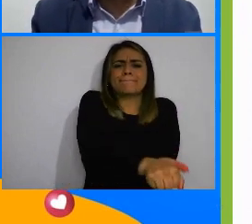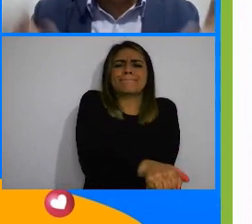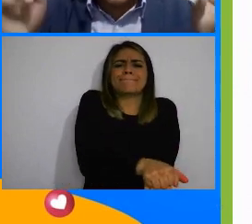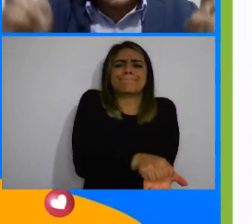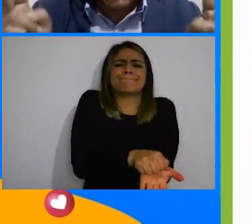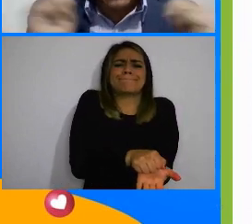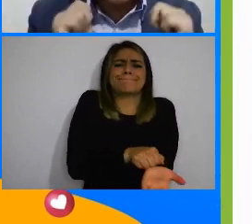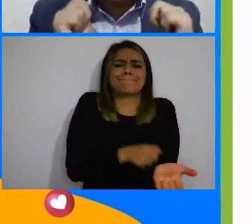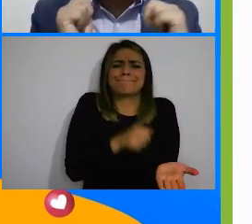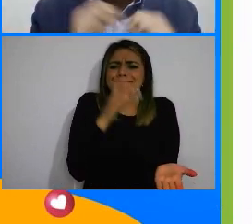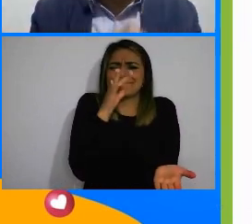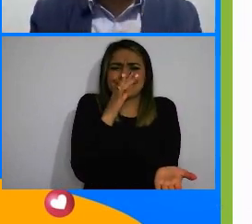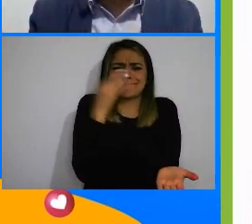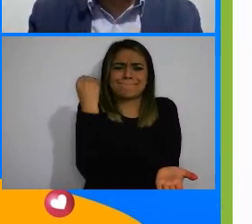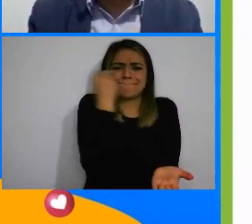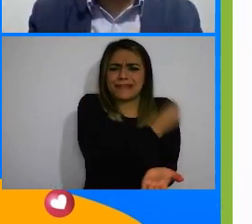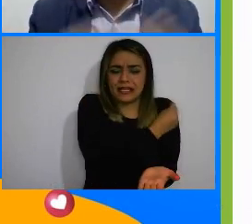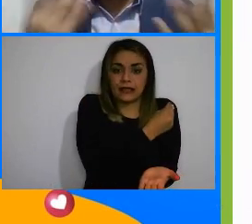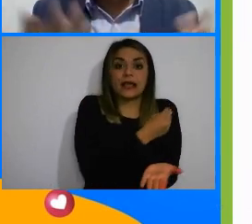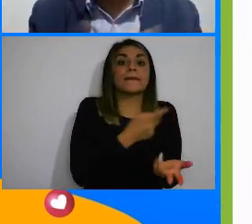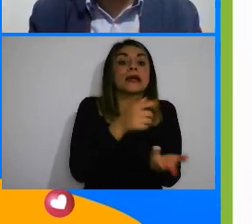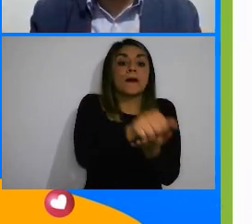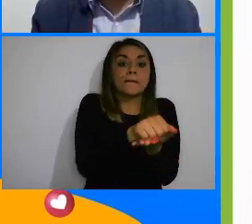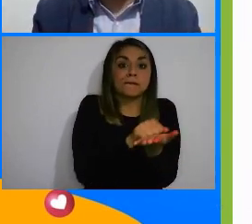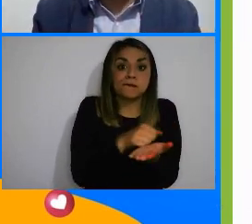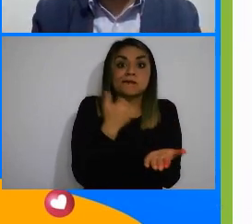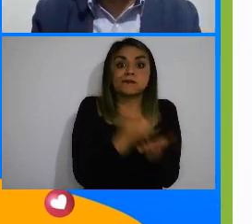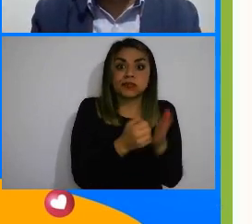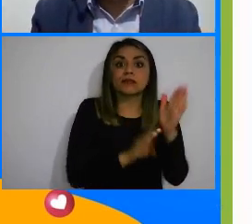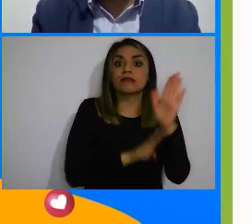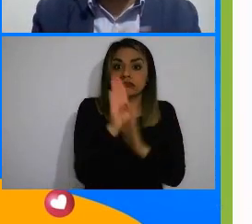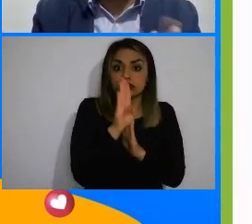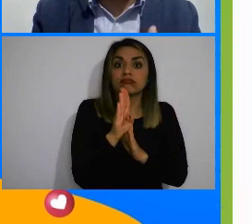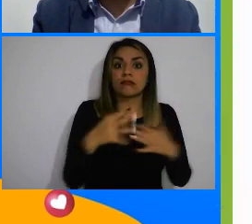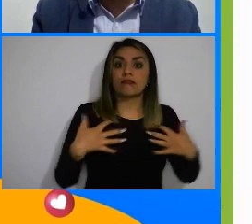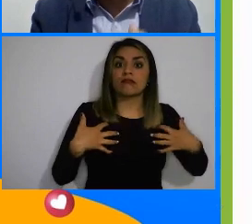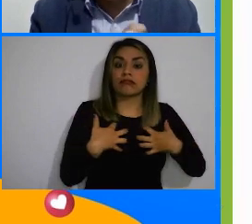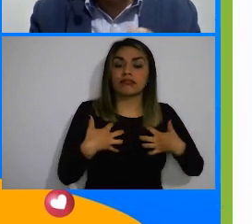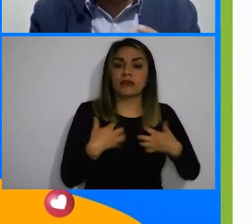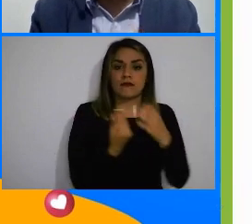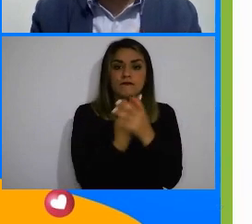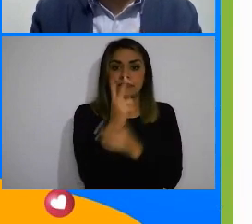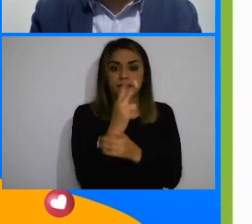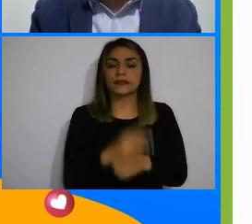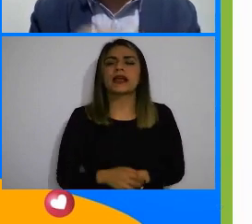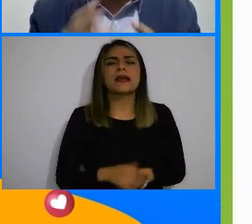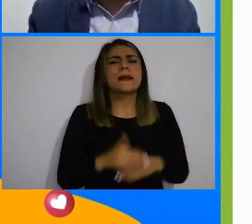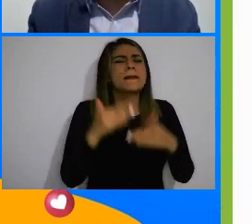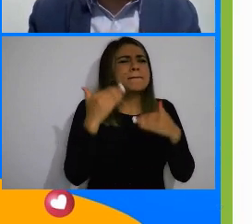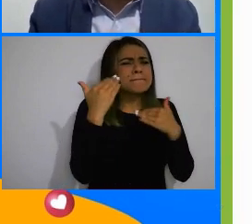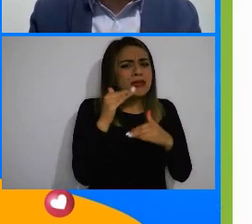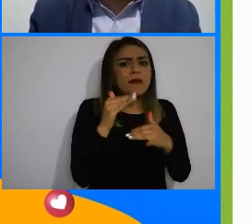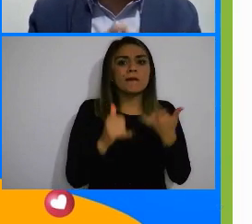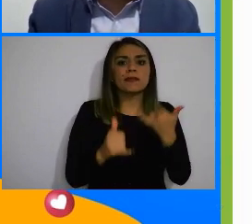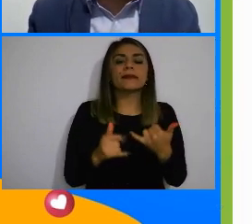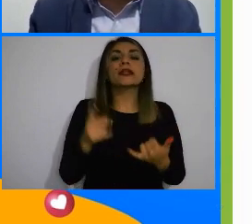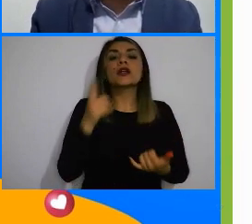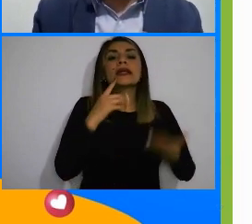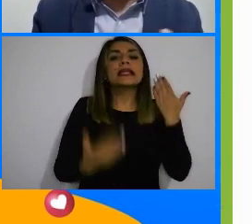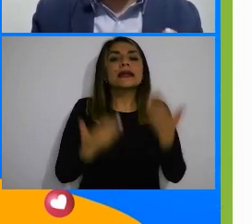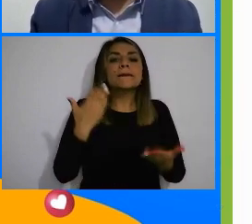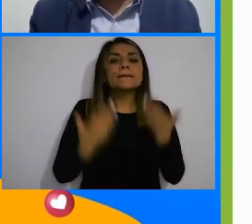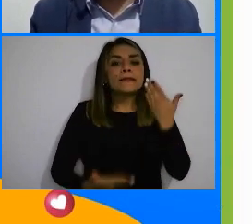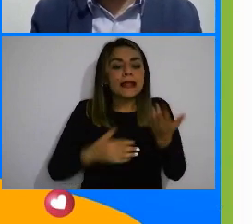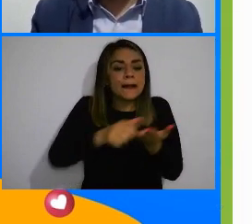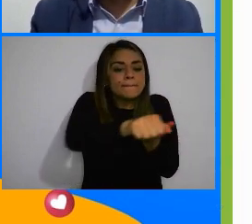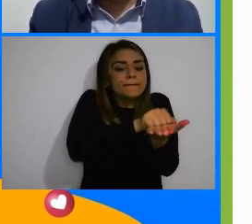¿sí? En teoría. Pero en los desiertos también hay desarrollo de fauna y de flora. Mínima, pero la hay. Pero eso depende del tipo de